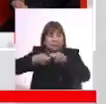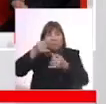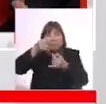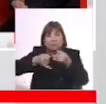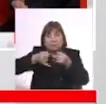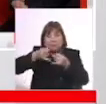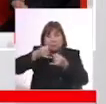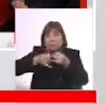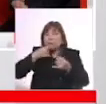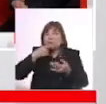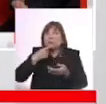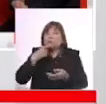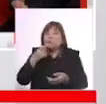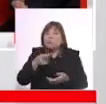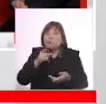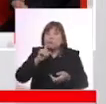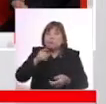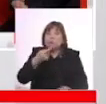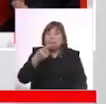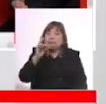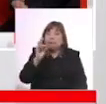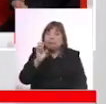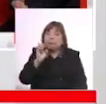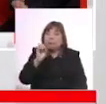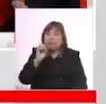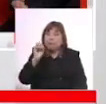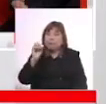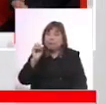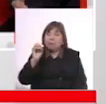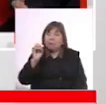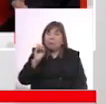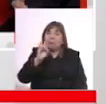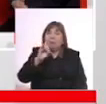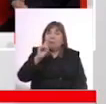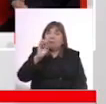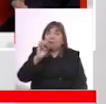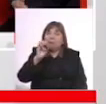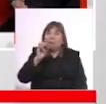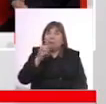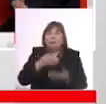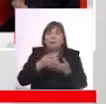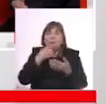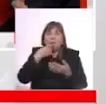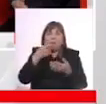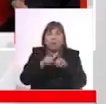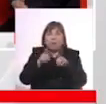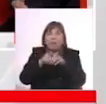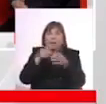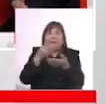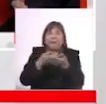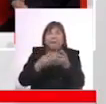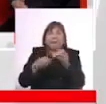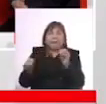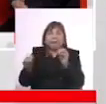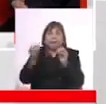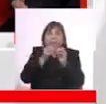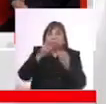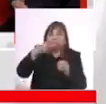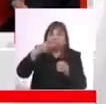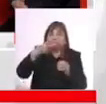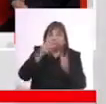hasta 1.700 UIT. Asimismo, señor presidente, quiero proponer la incorporación de la segunda